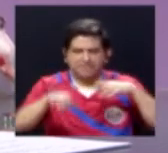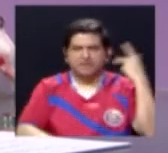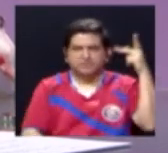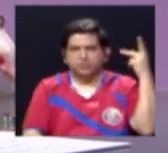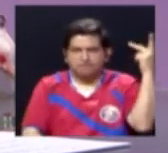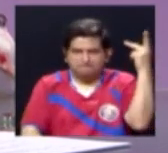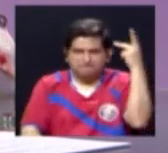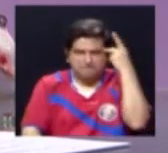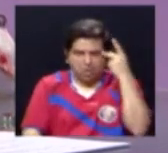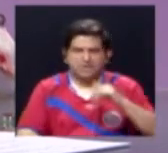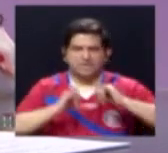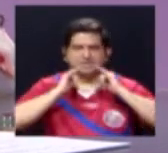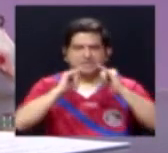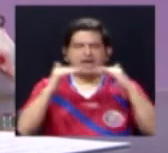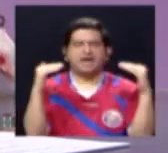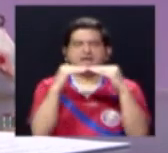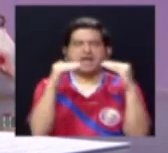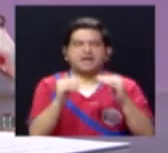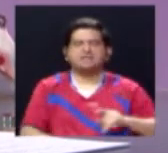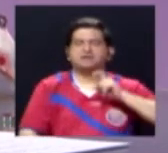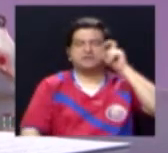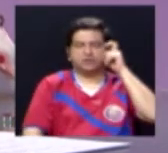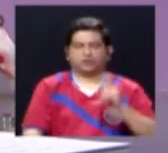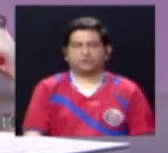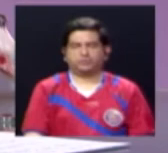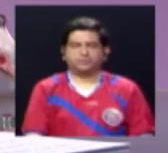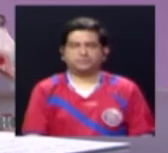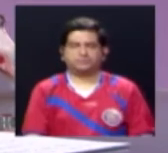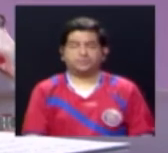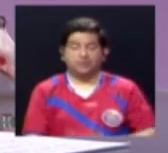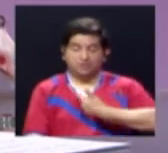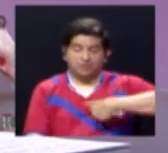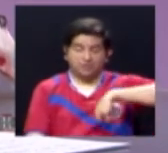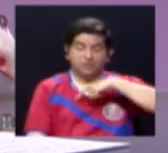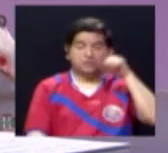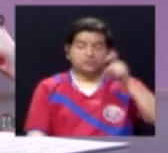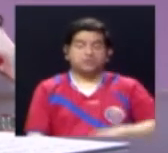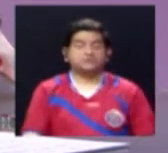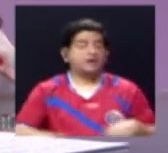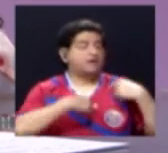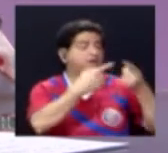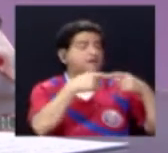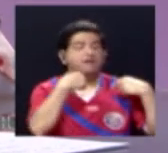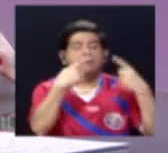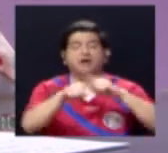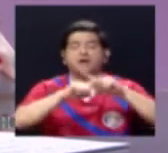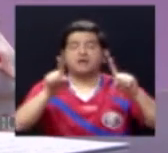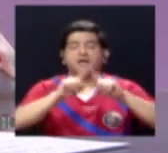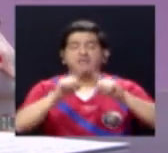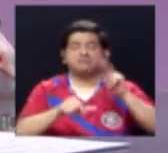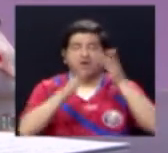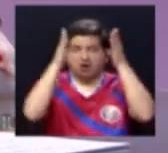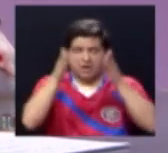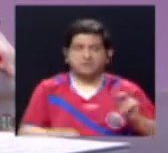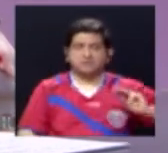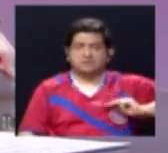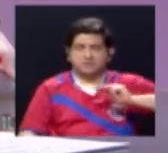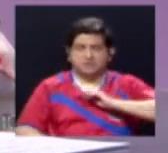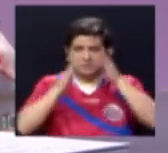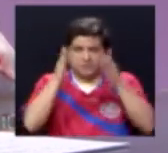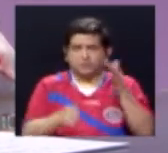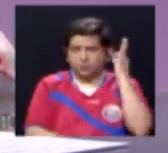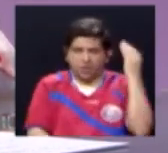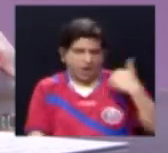política de igualdad y equidad de género de manera que vamos a tener que ir a tocar las puertas de todos esos compañeros ministros y